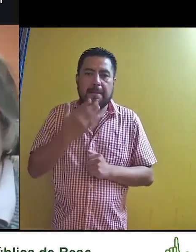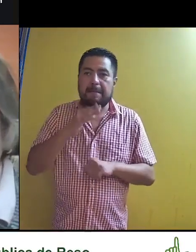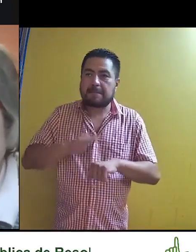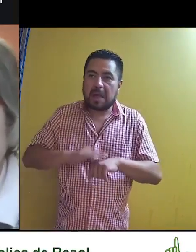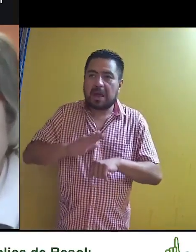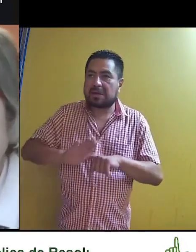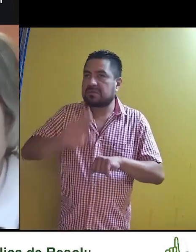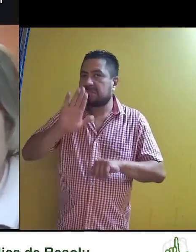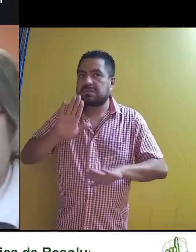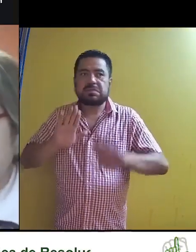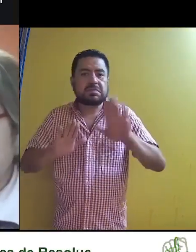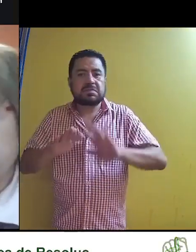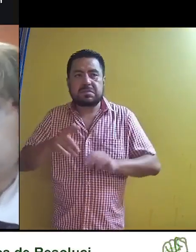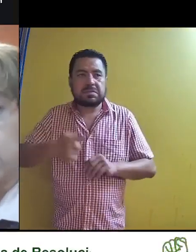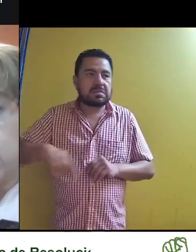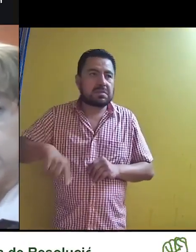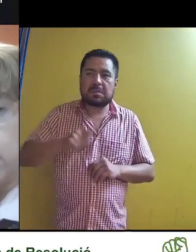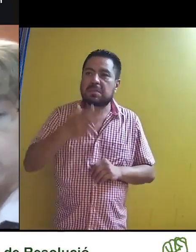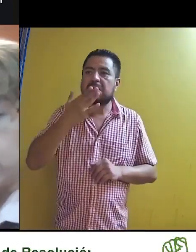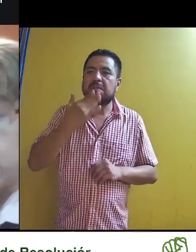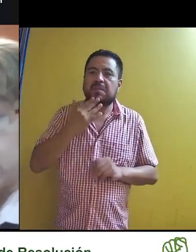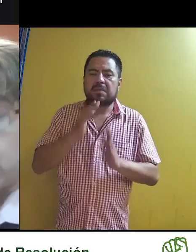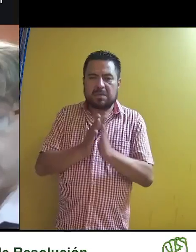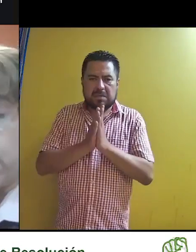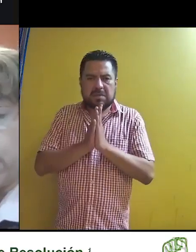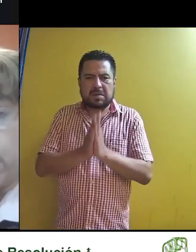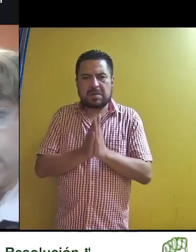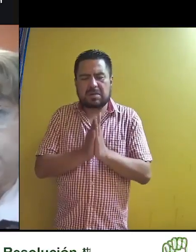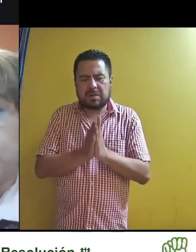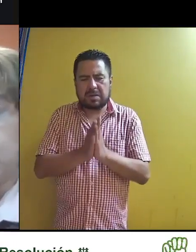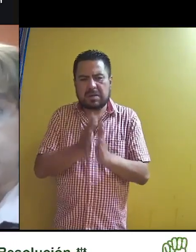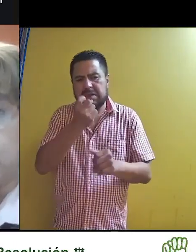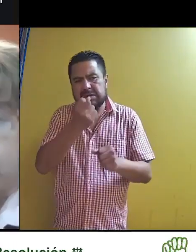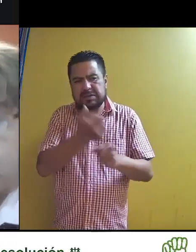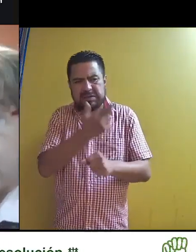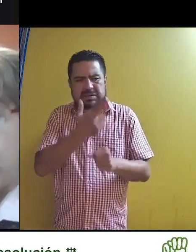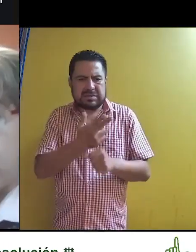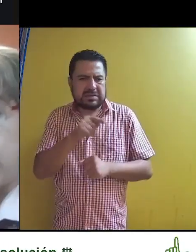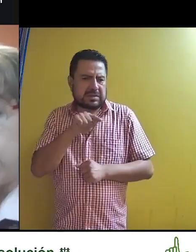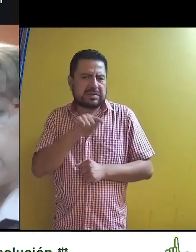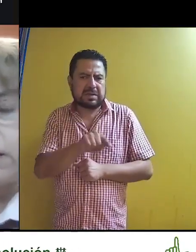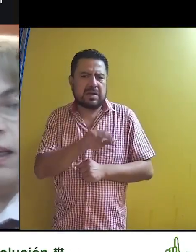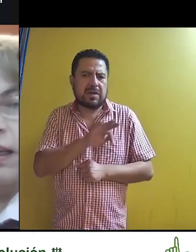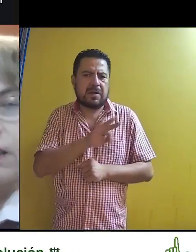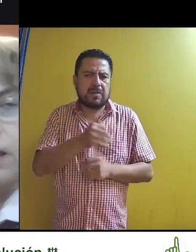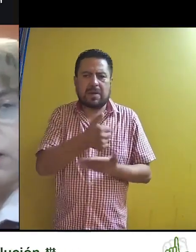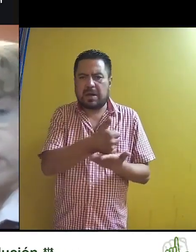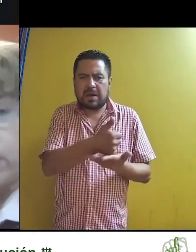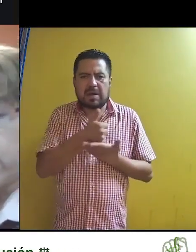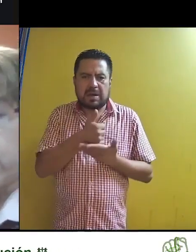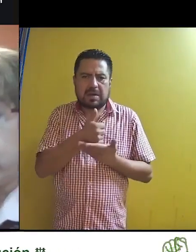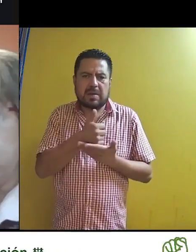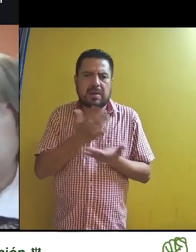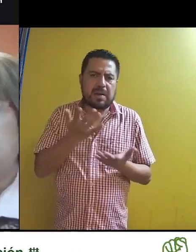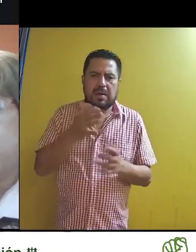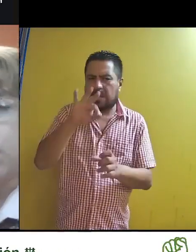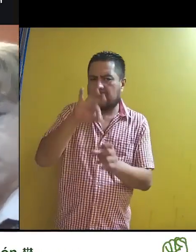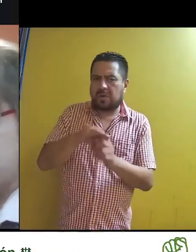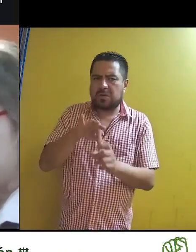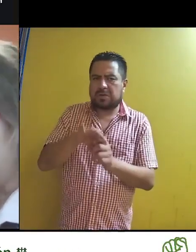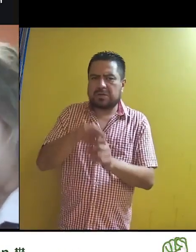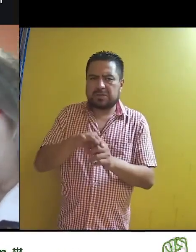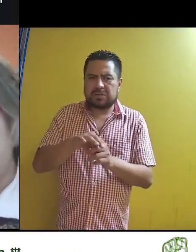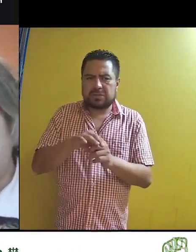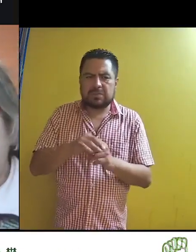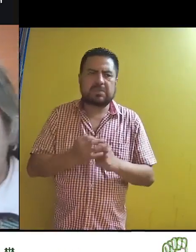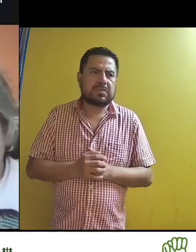más comentarios al respecto, entonces le pediría al secretario general tome la